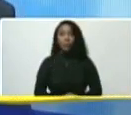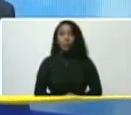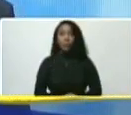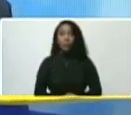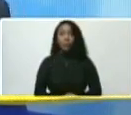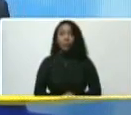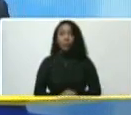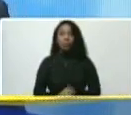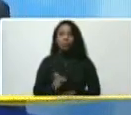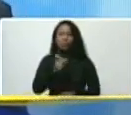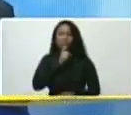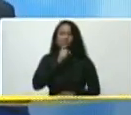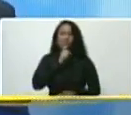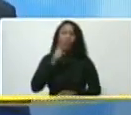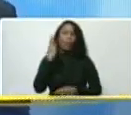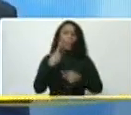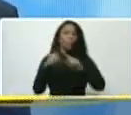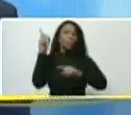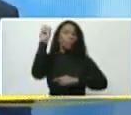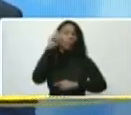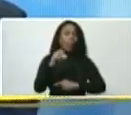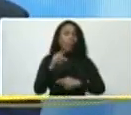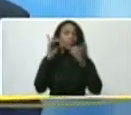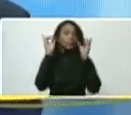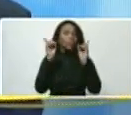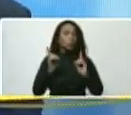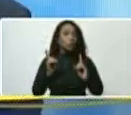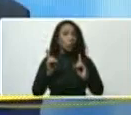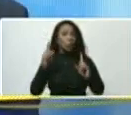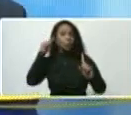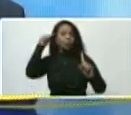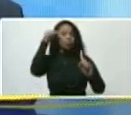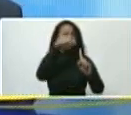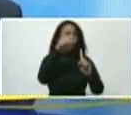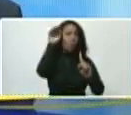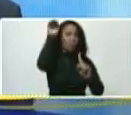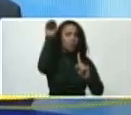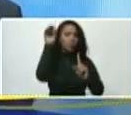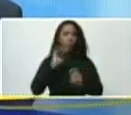de dificultades, pero también de decisiones hacia el futuro.